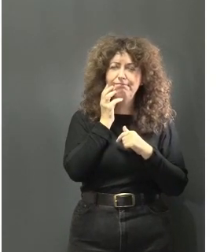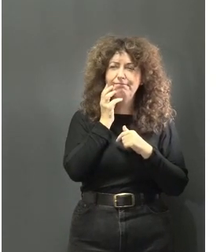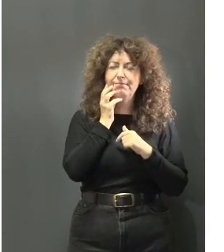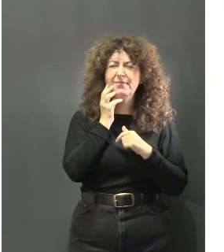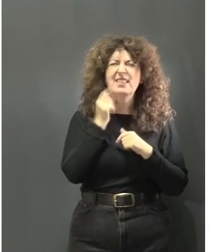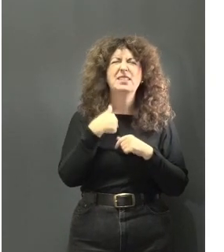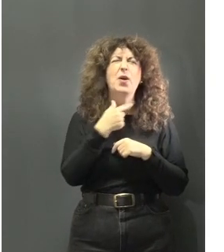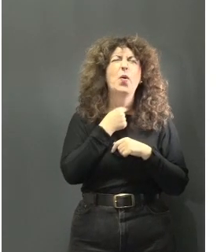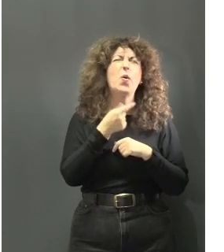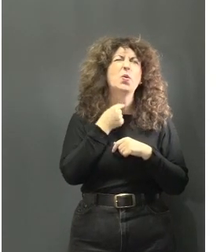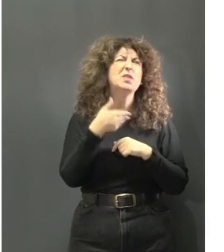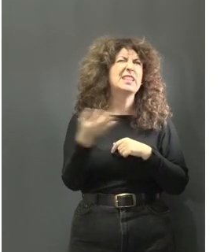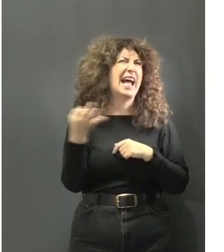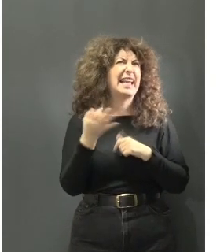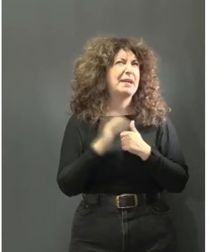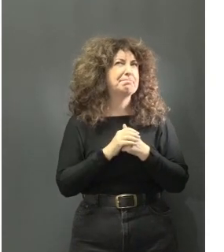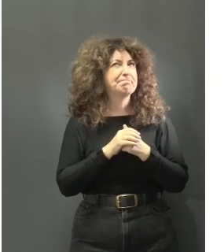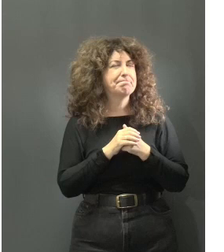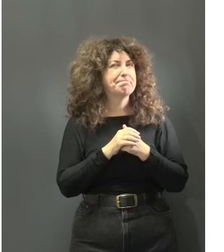que me gustaría?